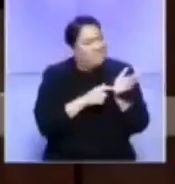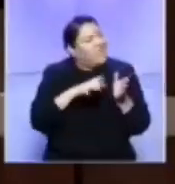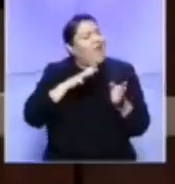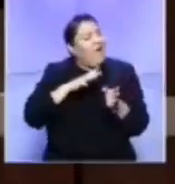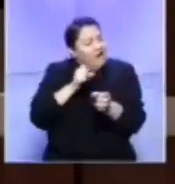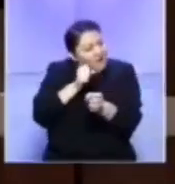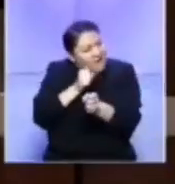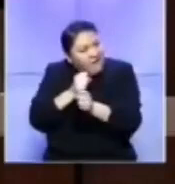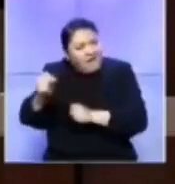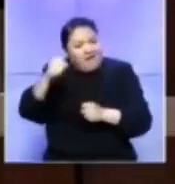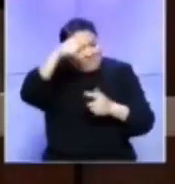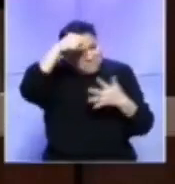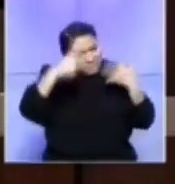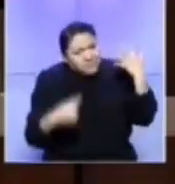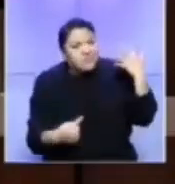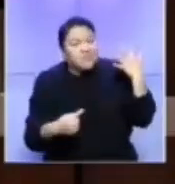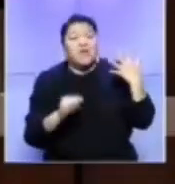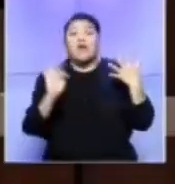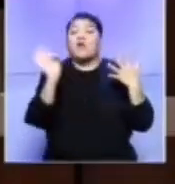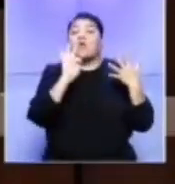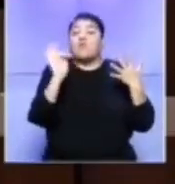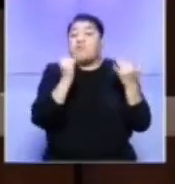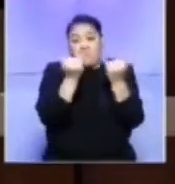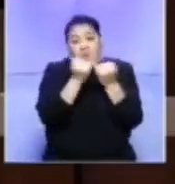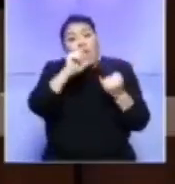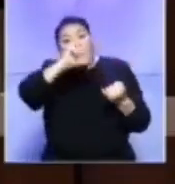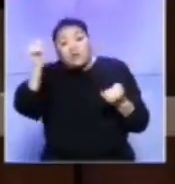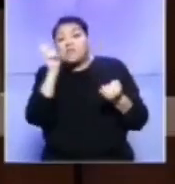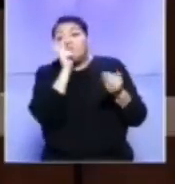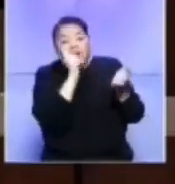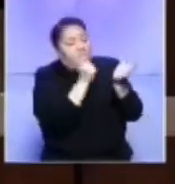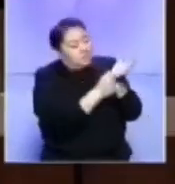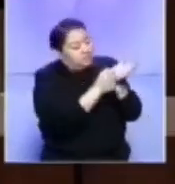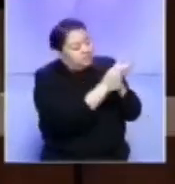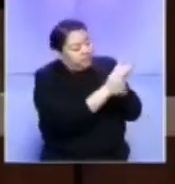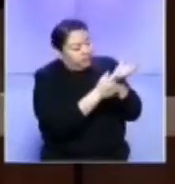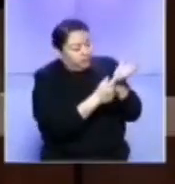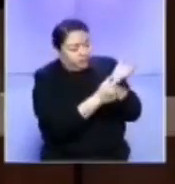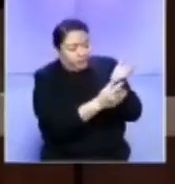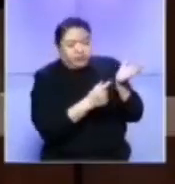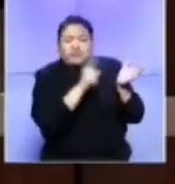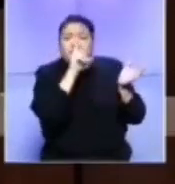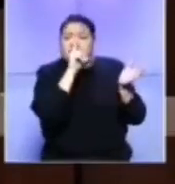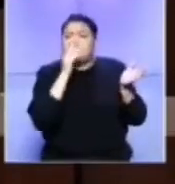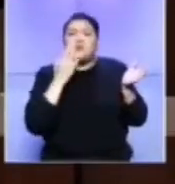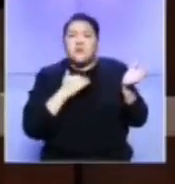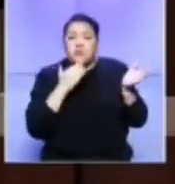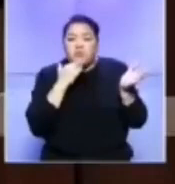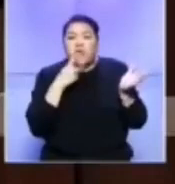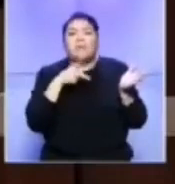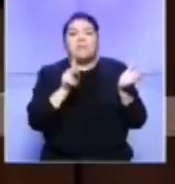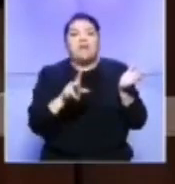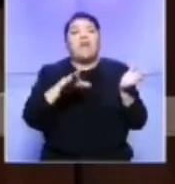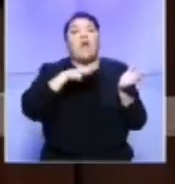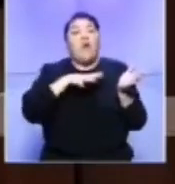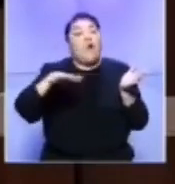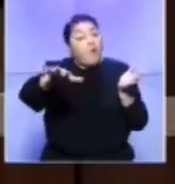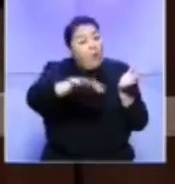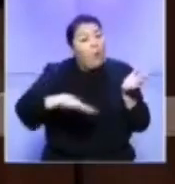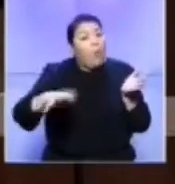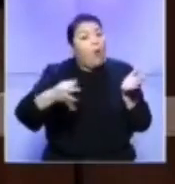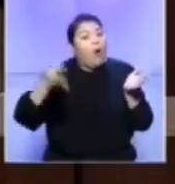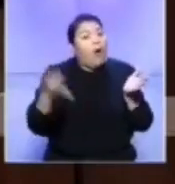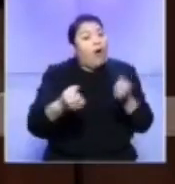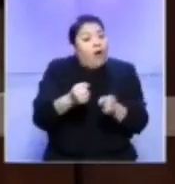y habrá muchas otras que no están expresamente reflejadas pero que evidentemente es una